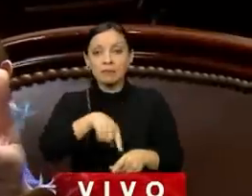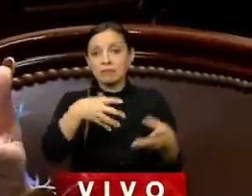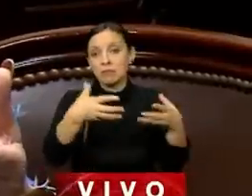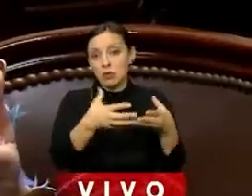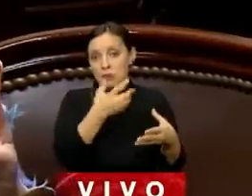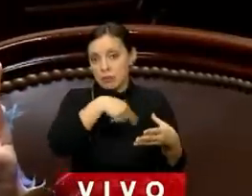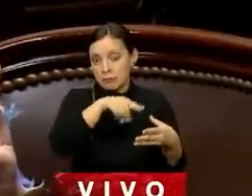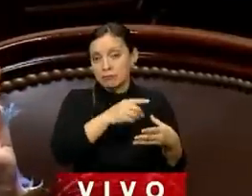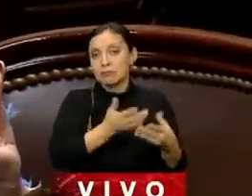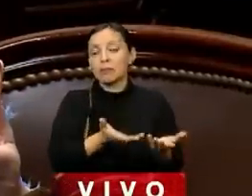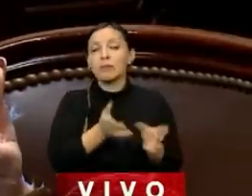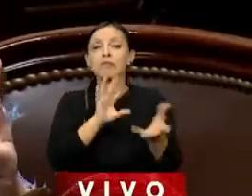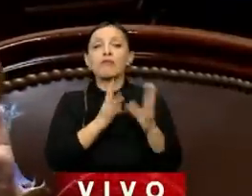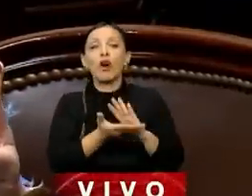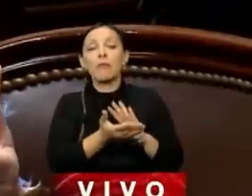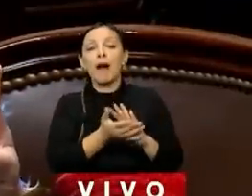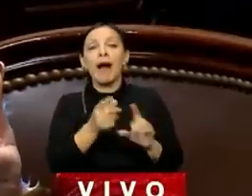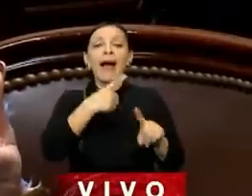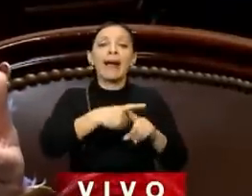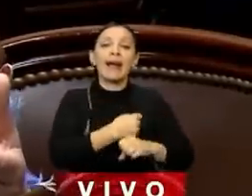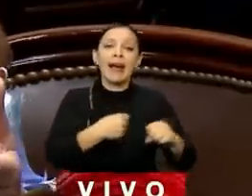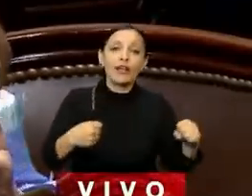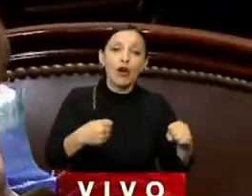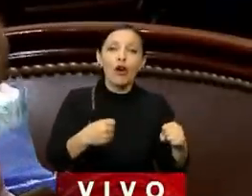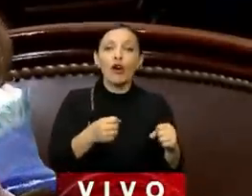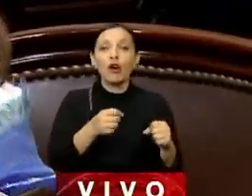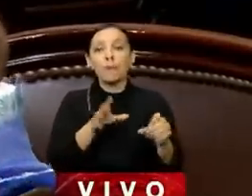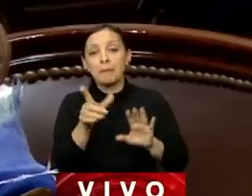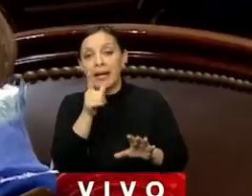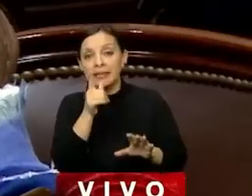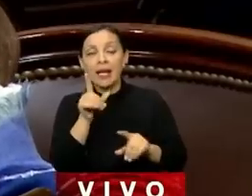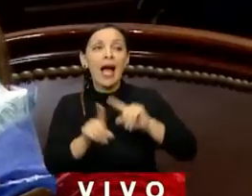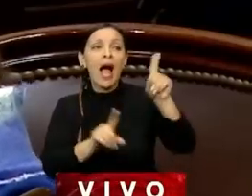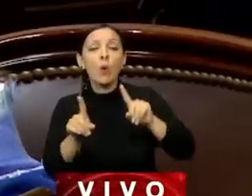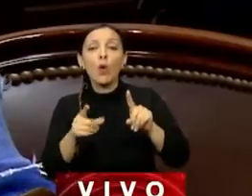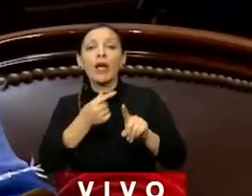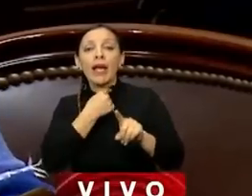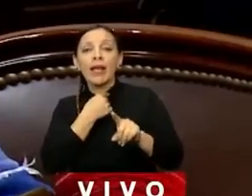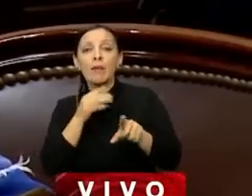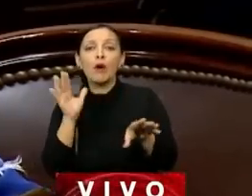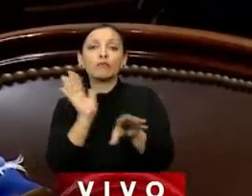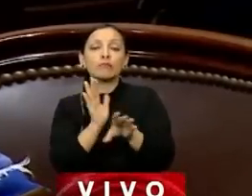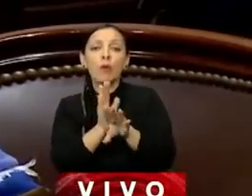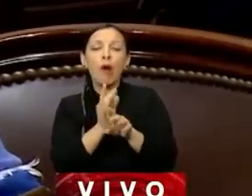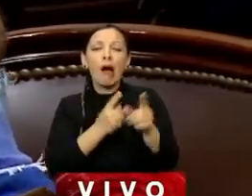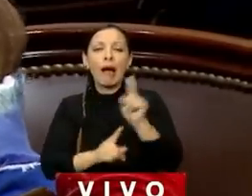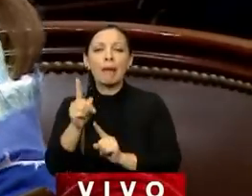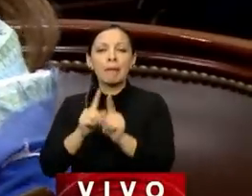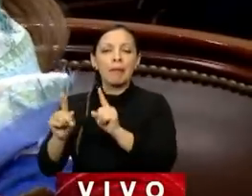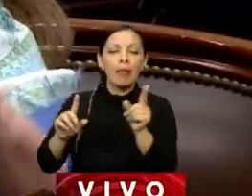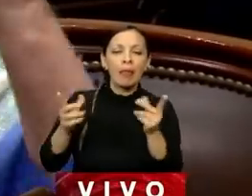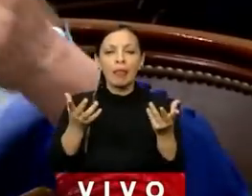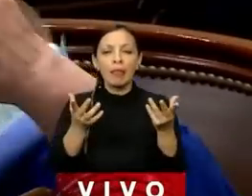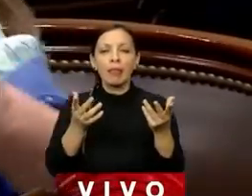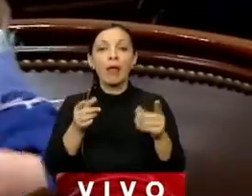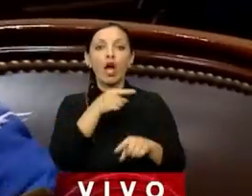la teoría Carrió, durante el gobierno de Fellner, donde algunos queríamos insubordinarlos y cambiarlos,